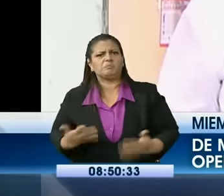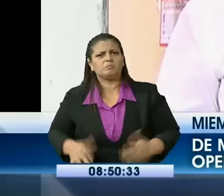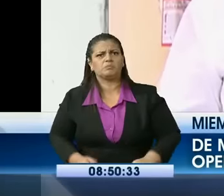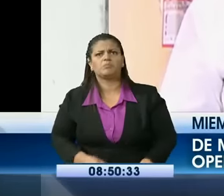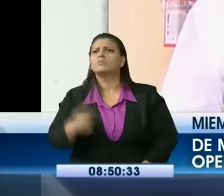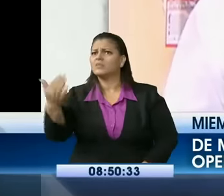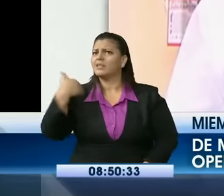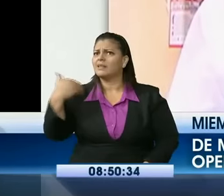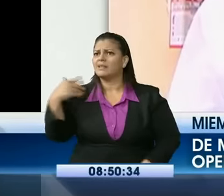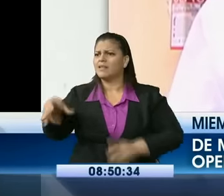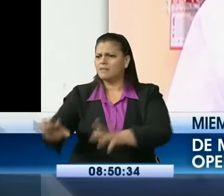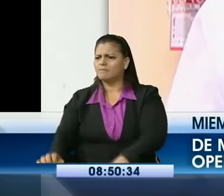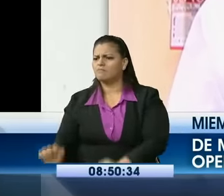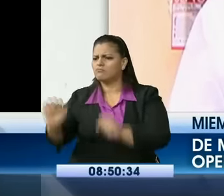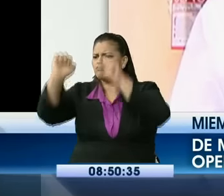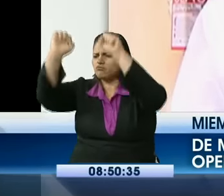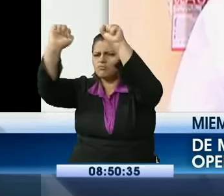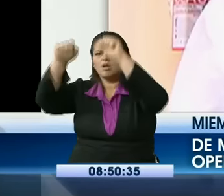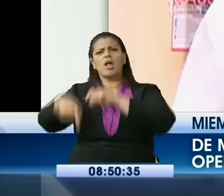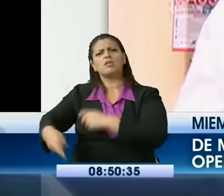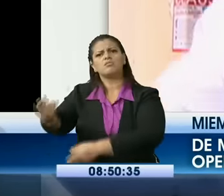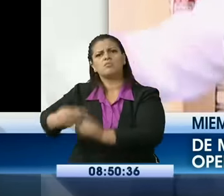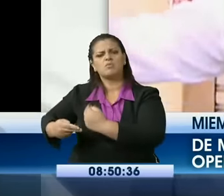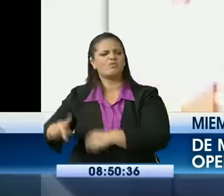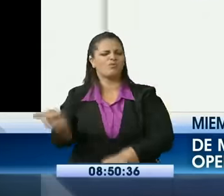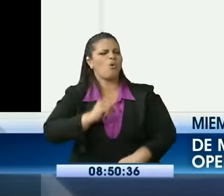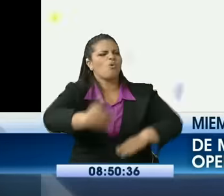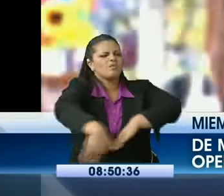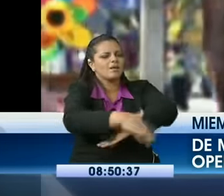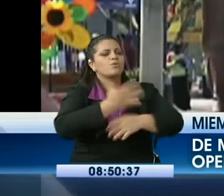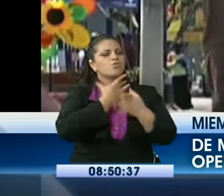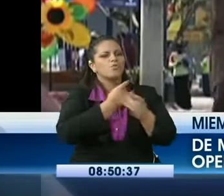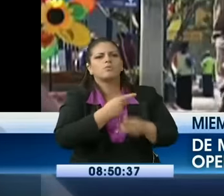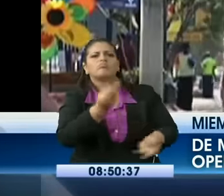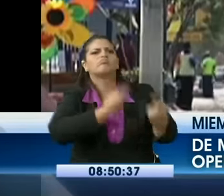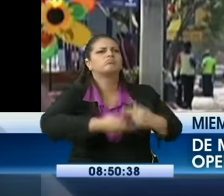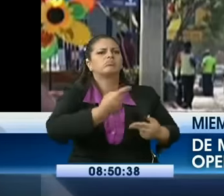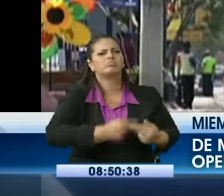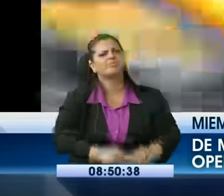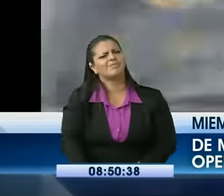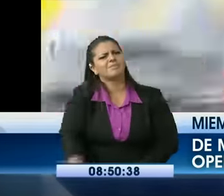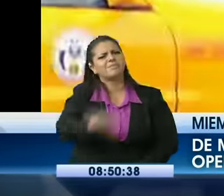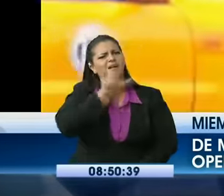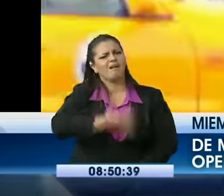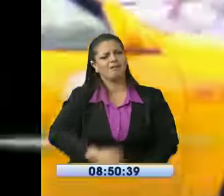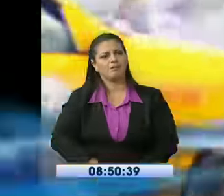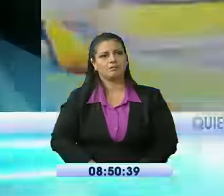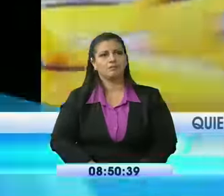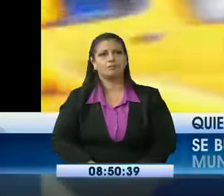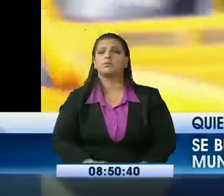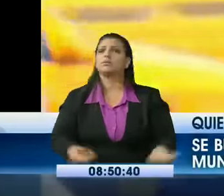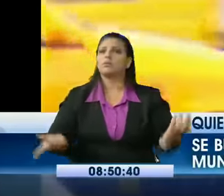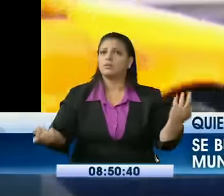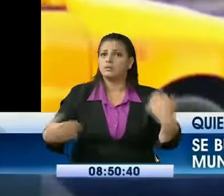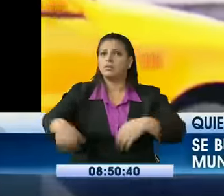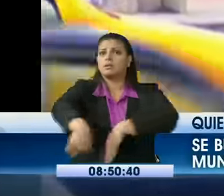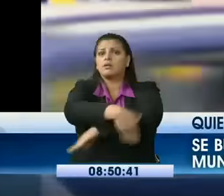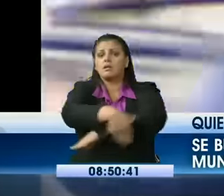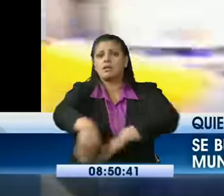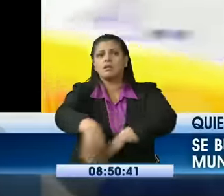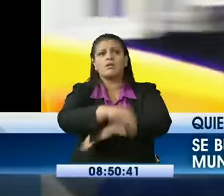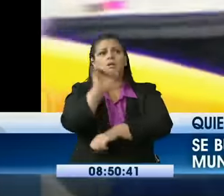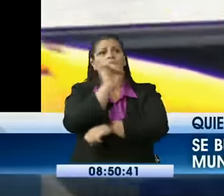comercial, no quiere vender en su local comercial, ella quiere vender en la calle. Pero también el tránsito se obstaculiza por la venta de los productos, por lo que